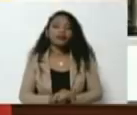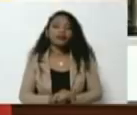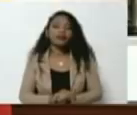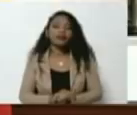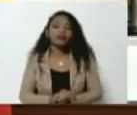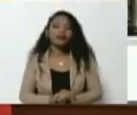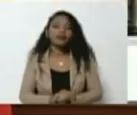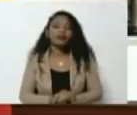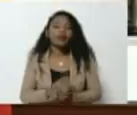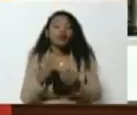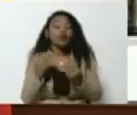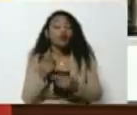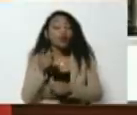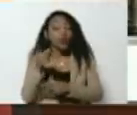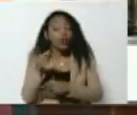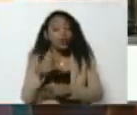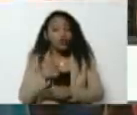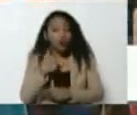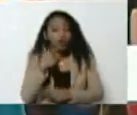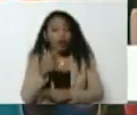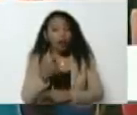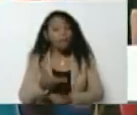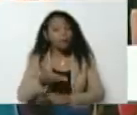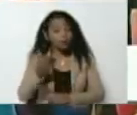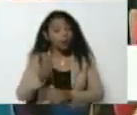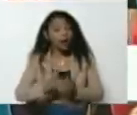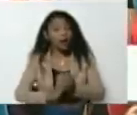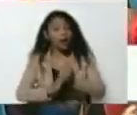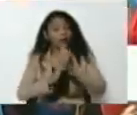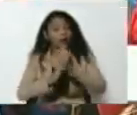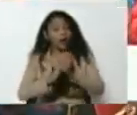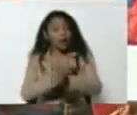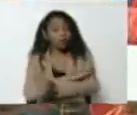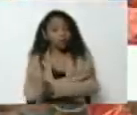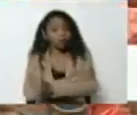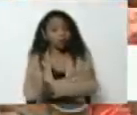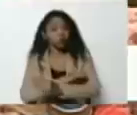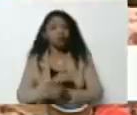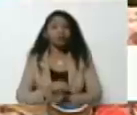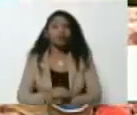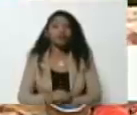Y a muchos de ellos yo les dije, importantes líderes opositores,